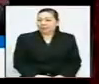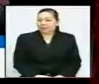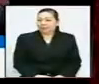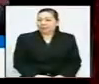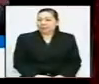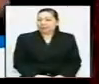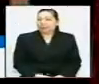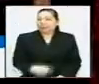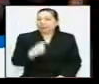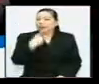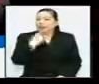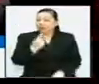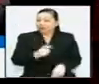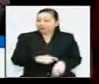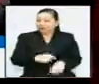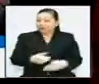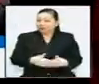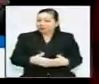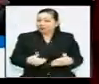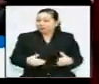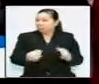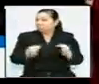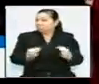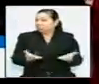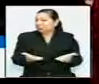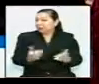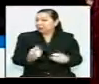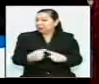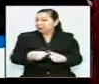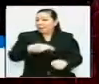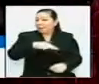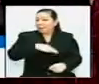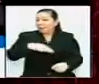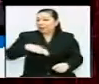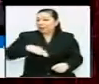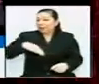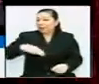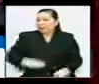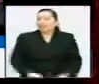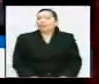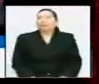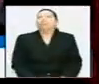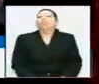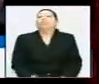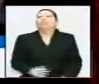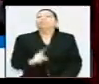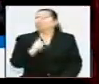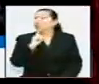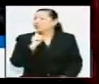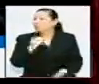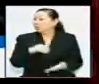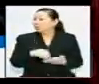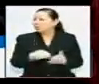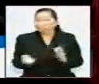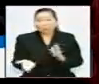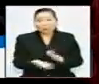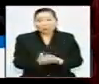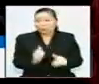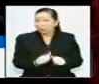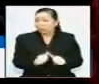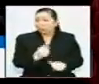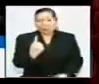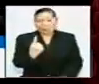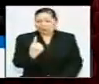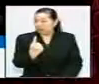Como dije en su momento, si bien es cierto, el exministro de Transportes como titular del pliego no está en el anexo número uno